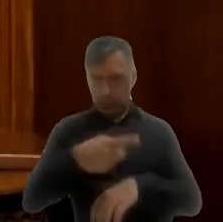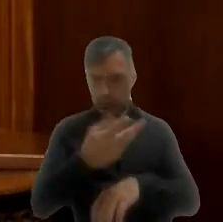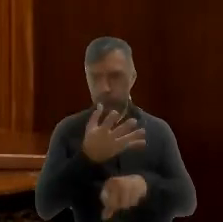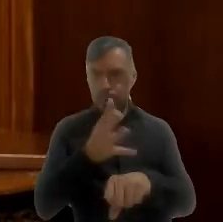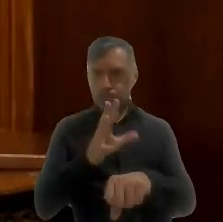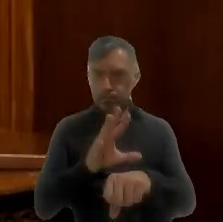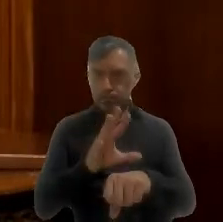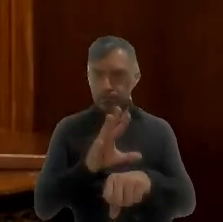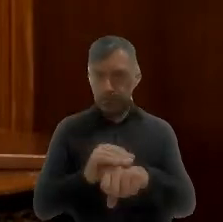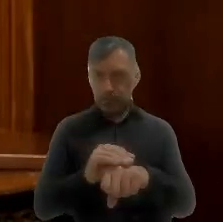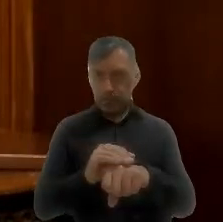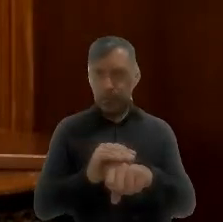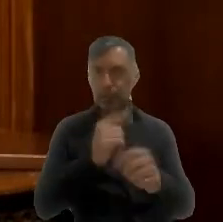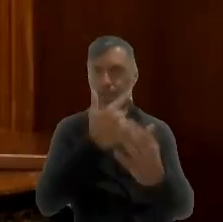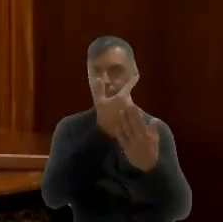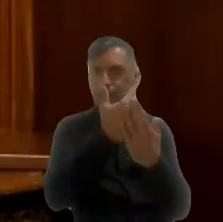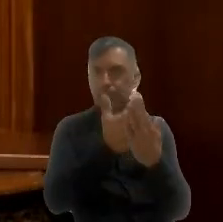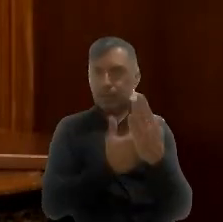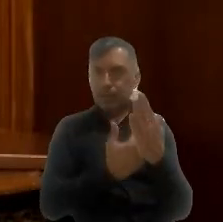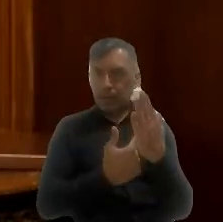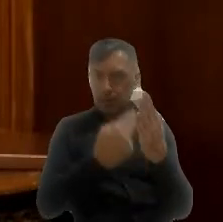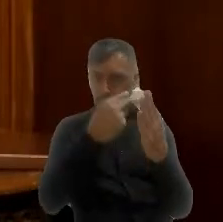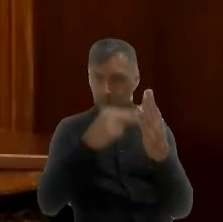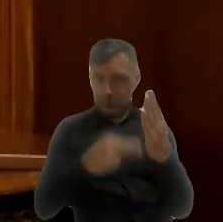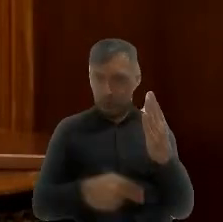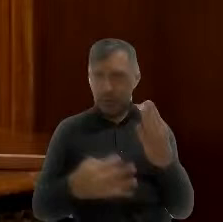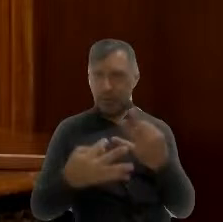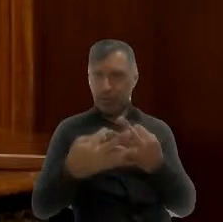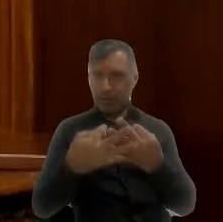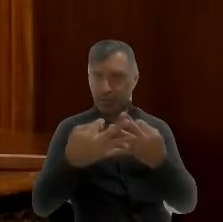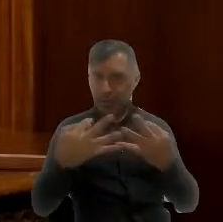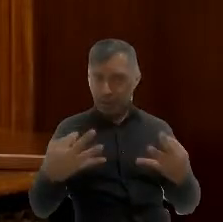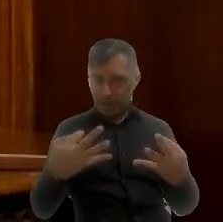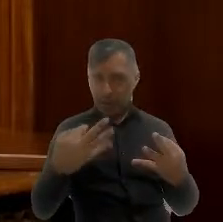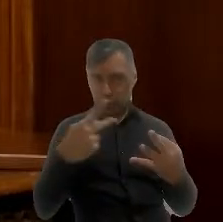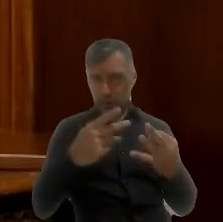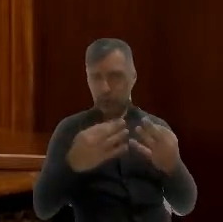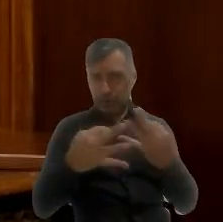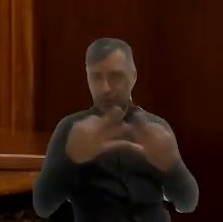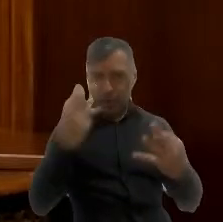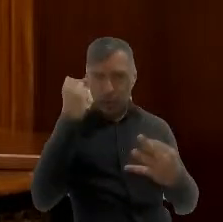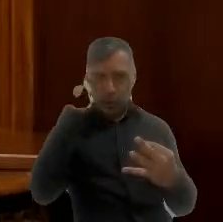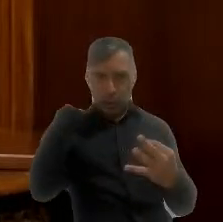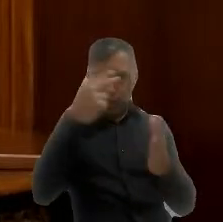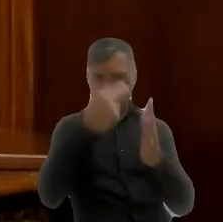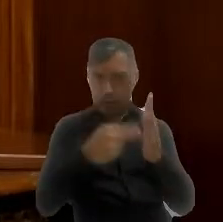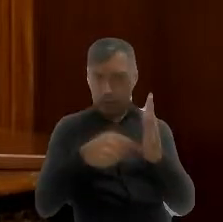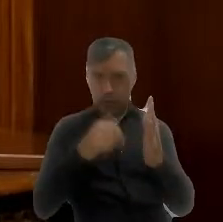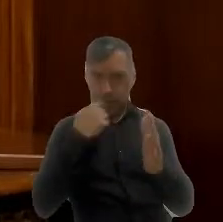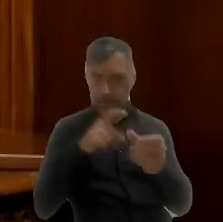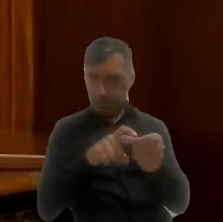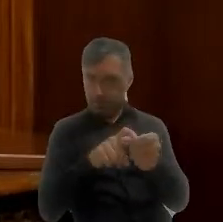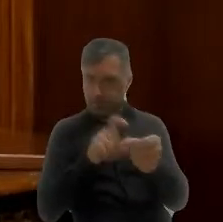a desincorporar del patrimonio del municipio 3 inmuebles como lote